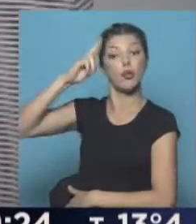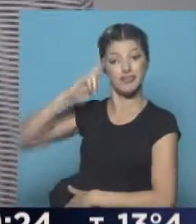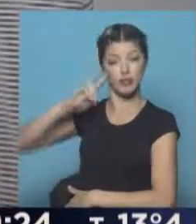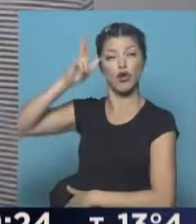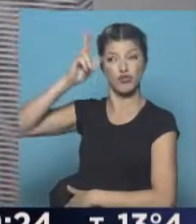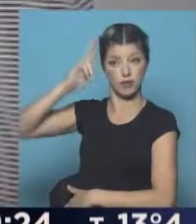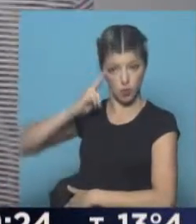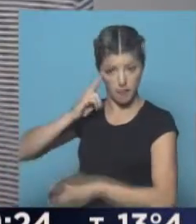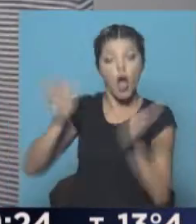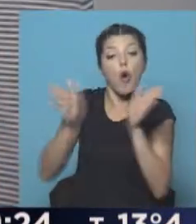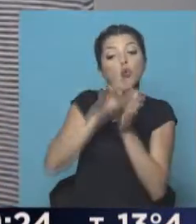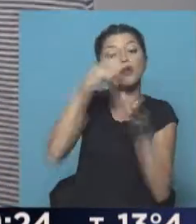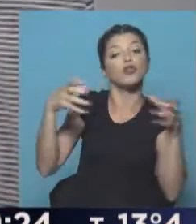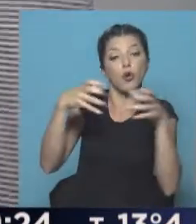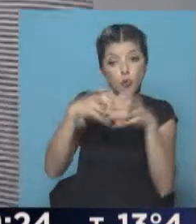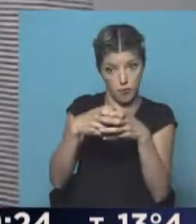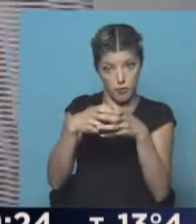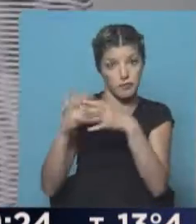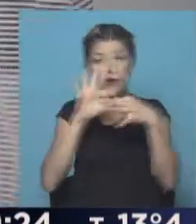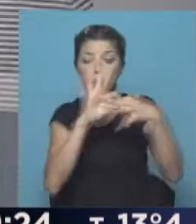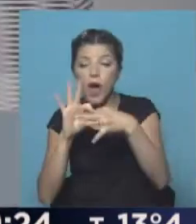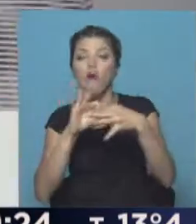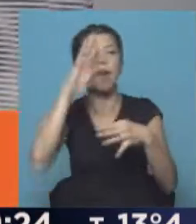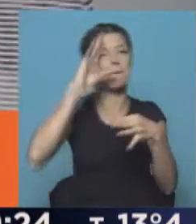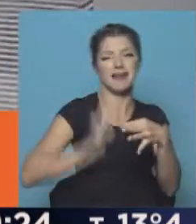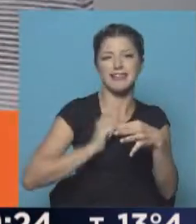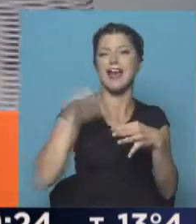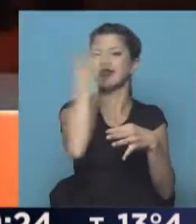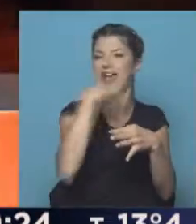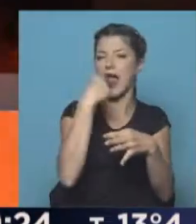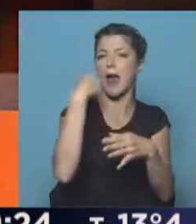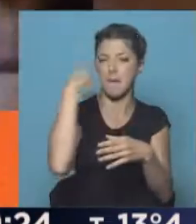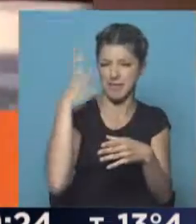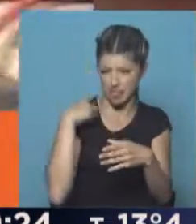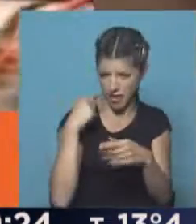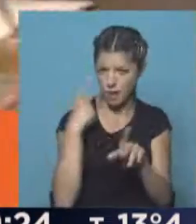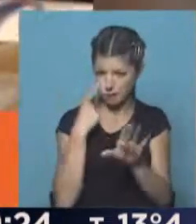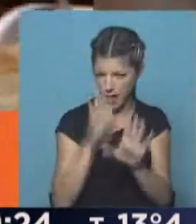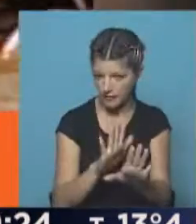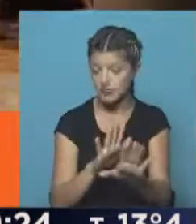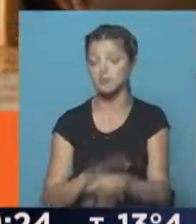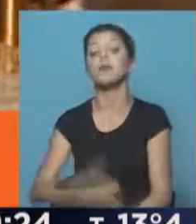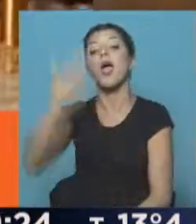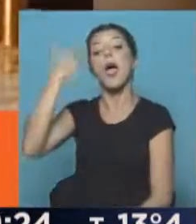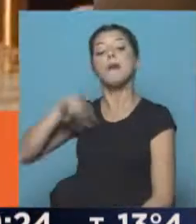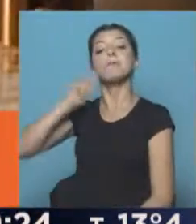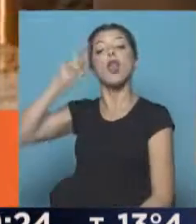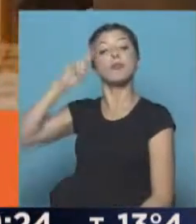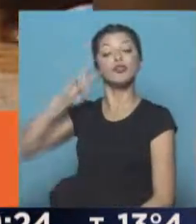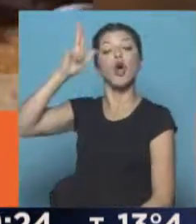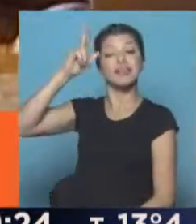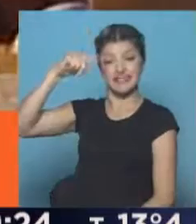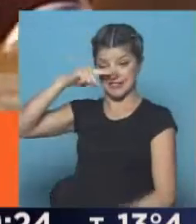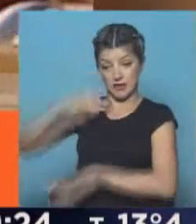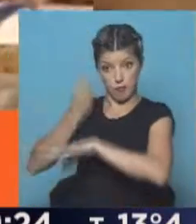de dirigentes identificados con militares carapintadas. Había llegado a su primer cargo en 1987, cuando